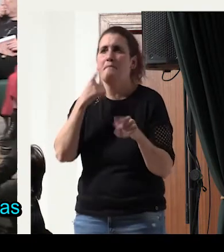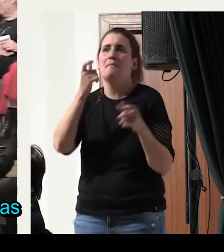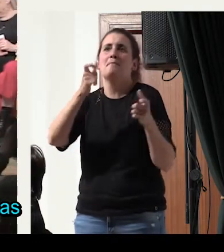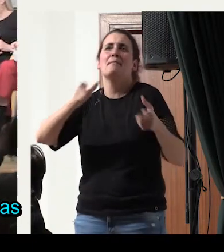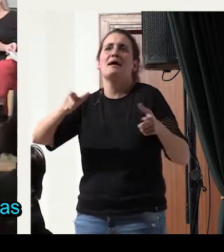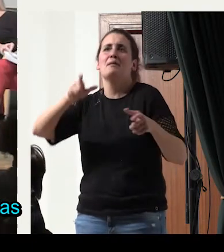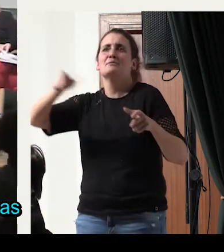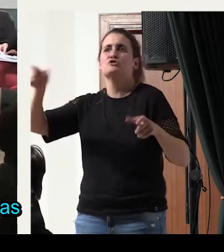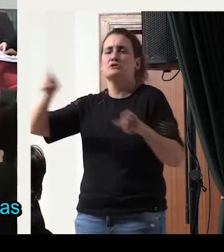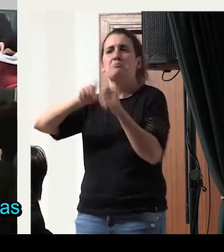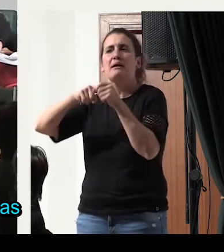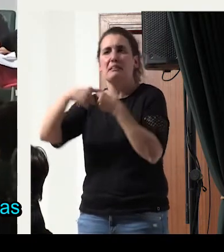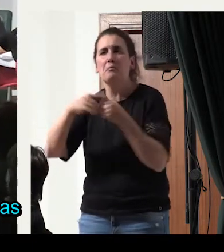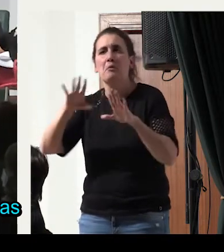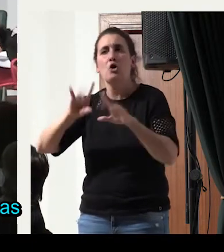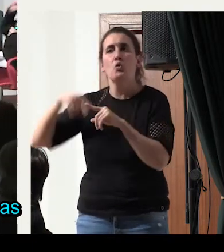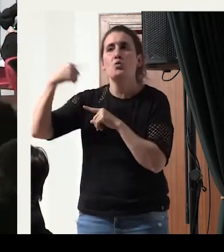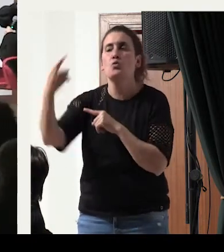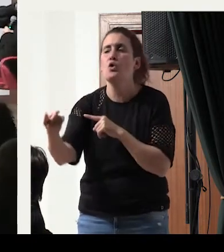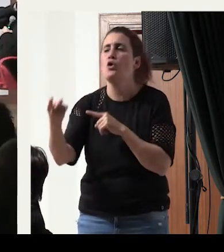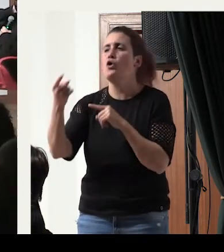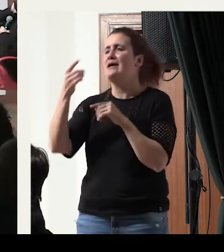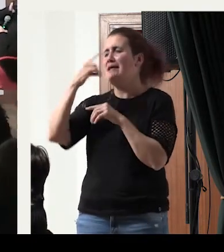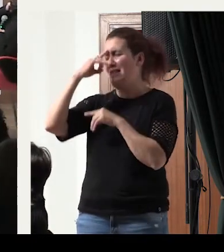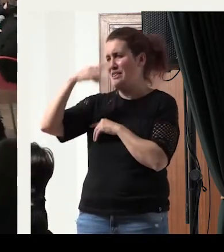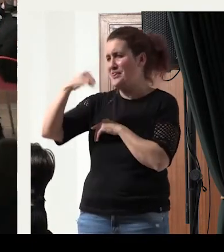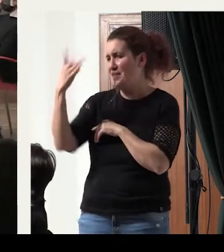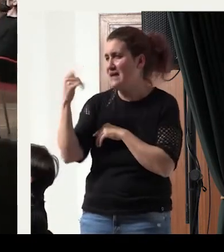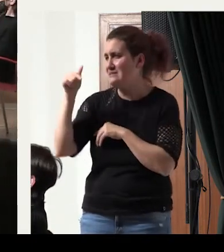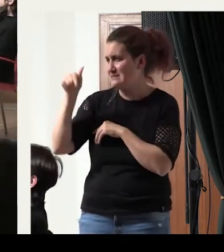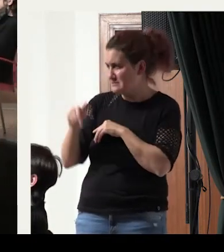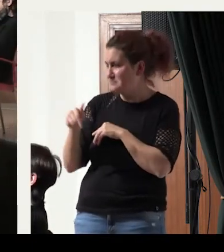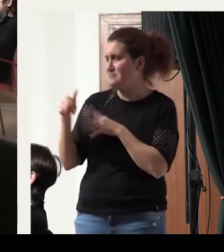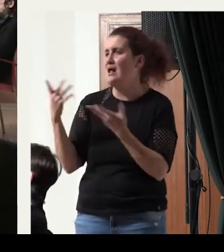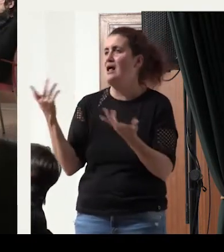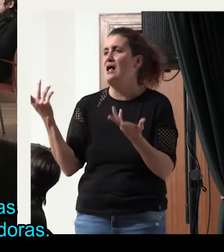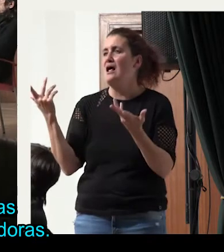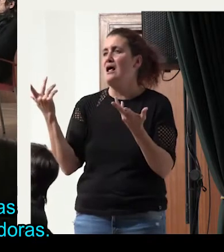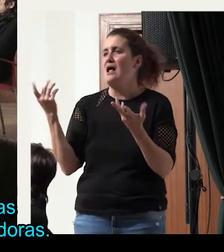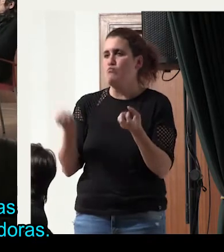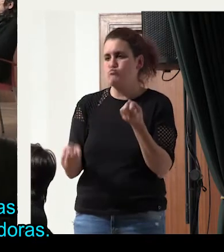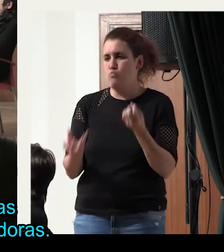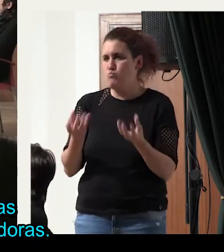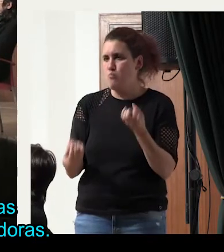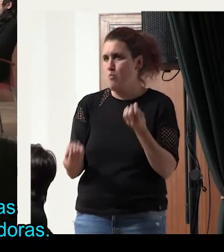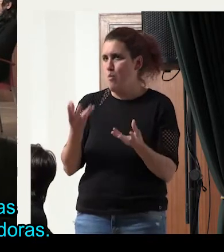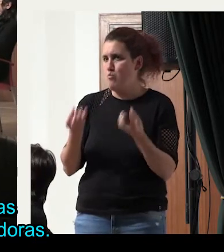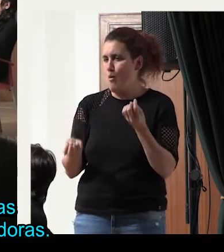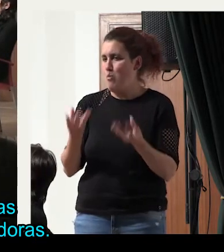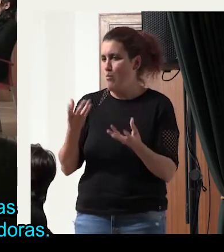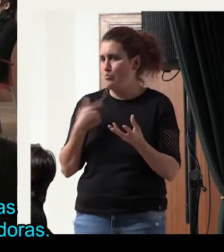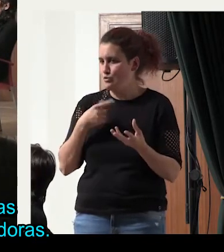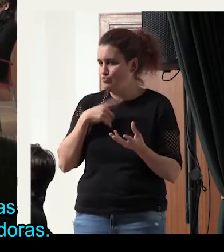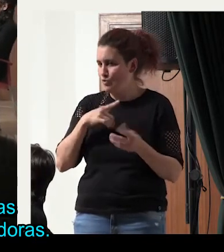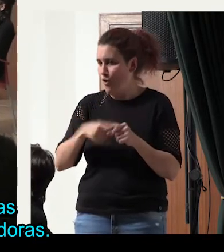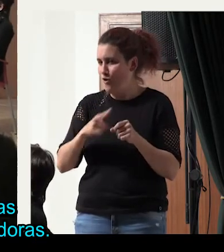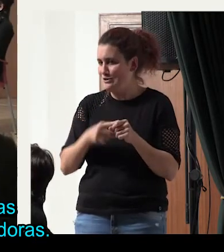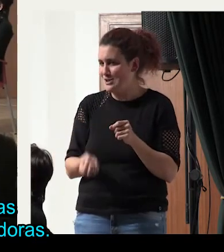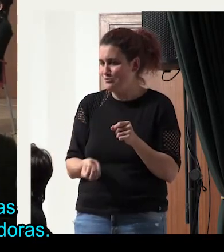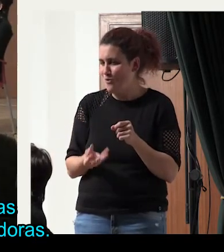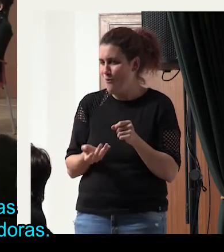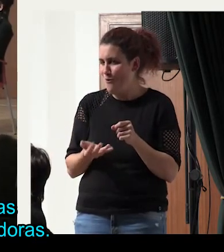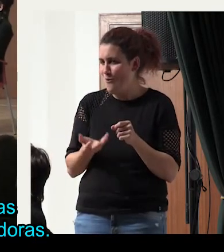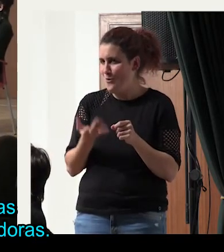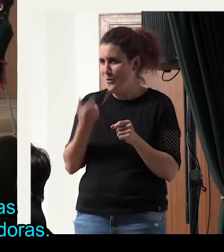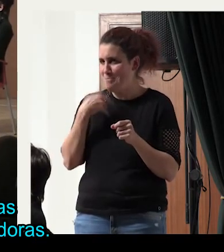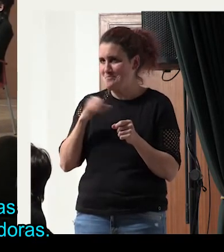poner esas ideas ahí en la cazuela y hacerle plu, plu, plu, plu, pueden salir cosas estupendas